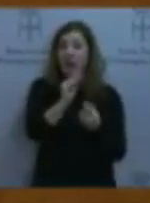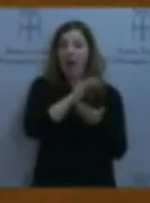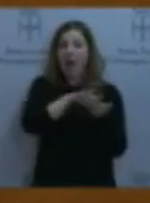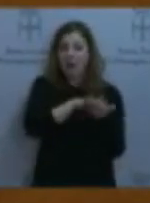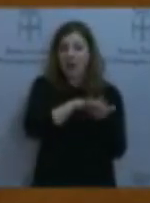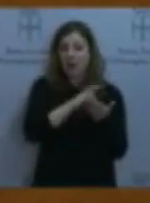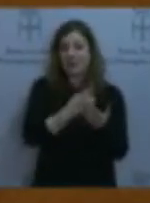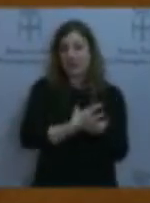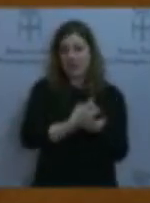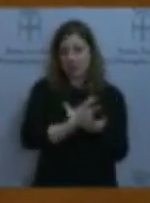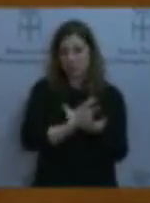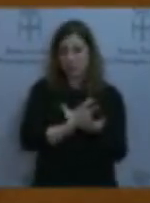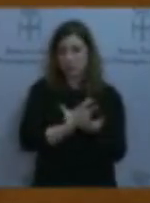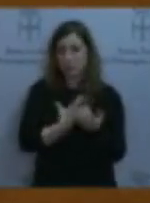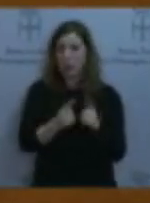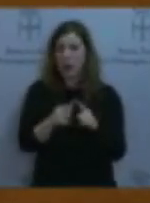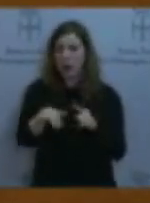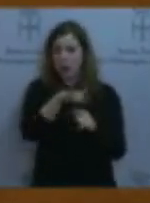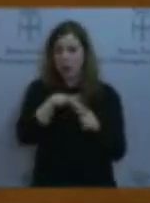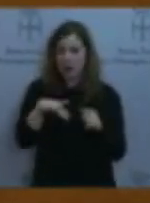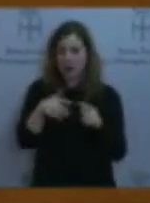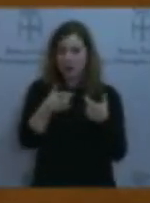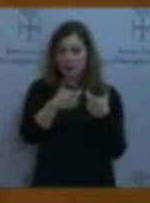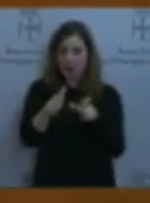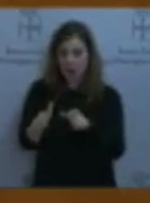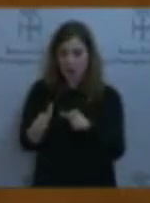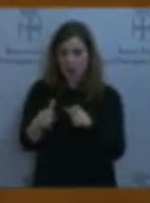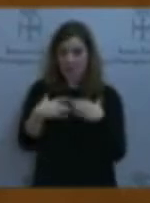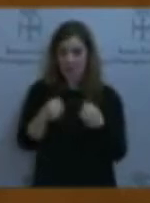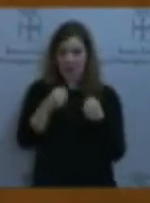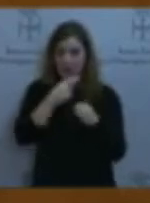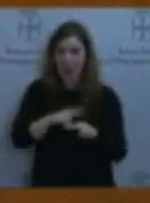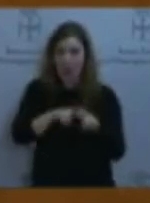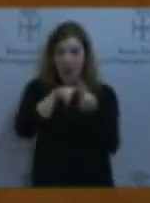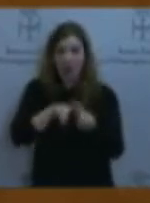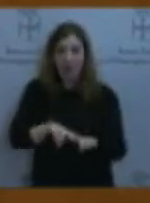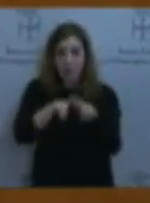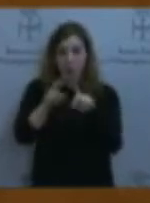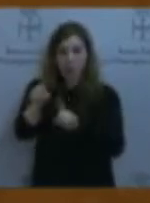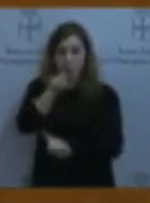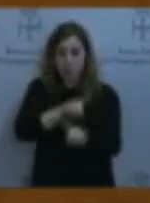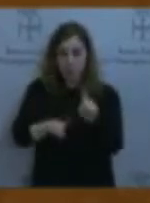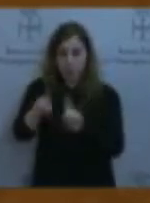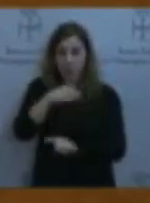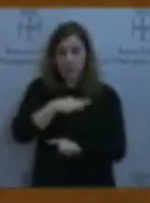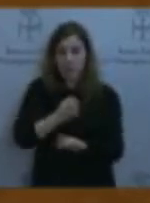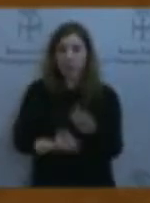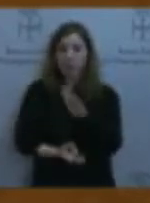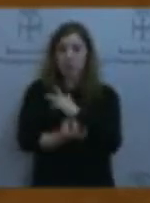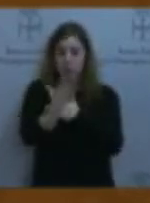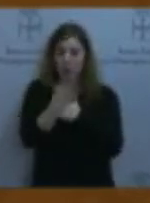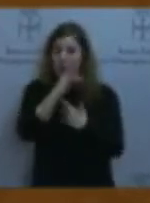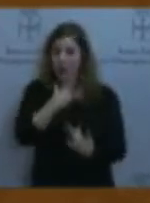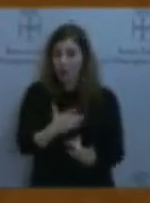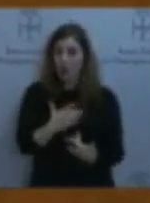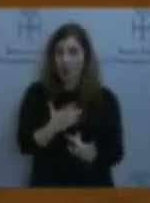de sanidad para revisar los problemas que puedan estar derivándose de lo que ahora está escrito en el pacto de